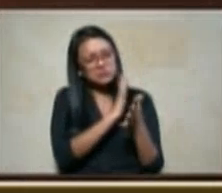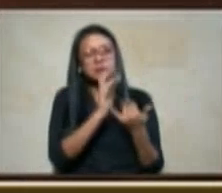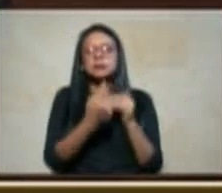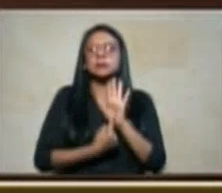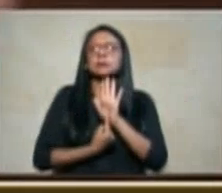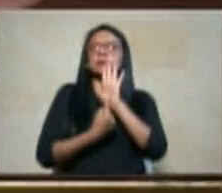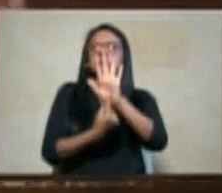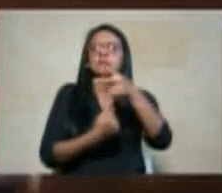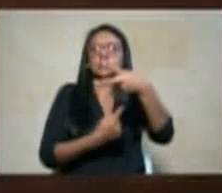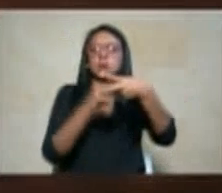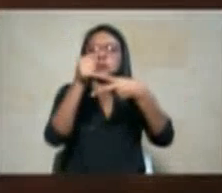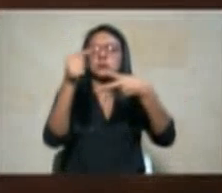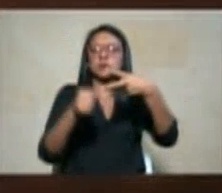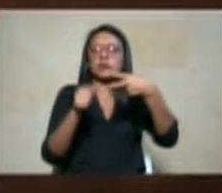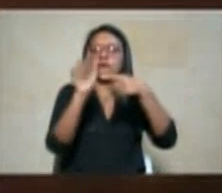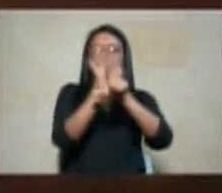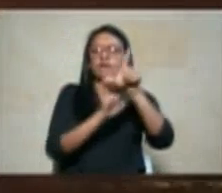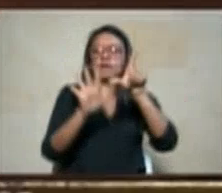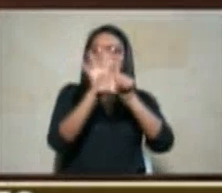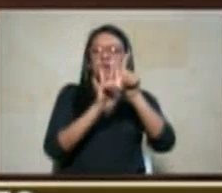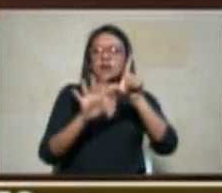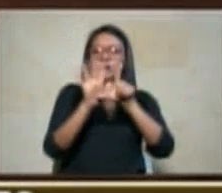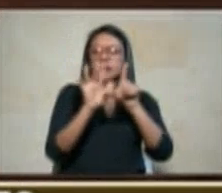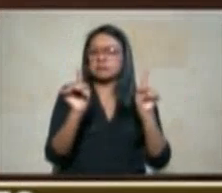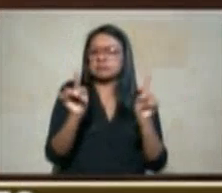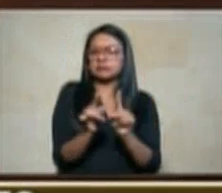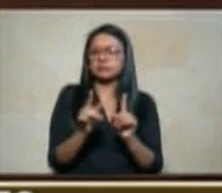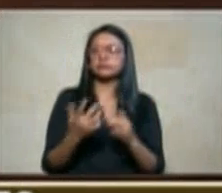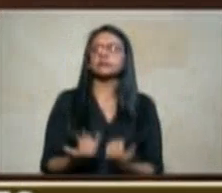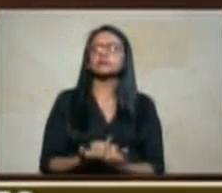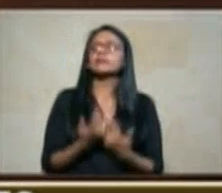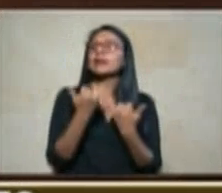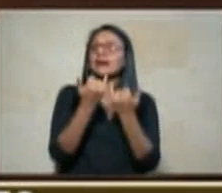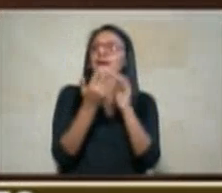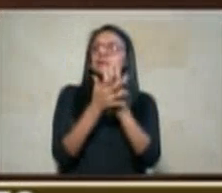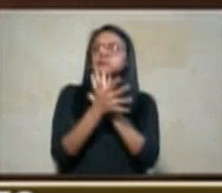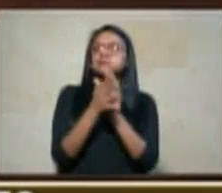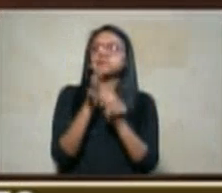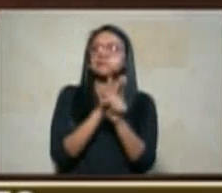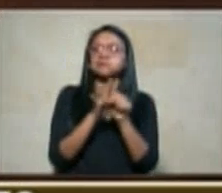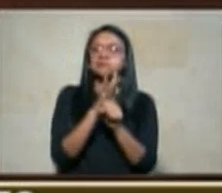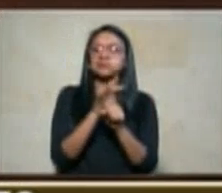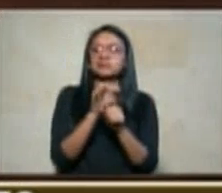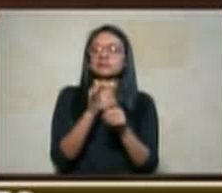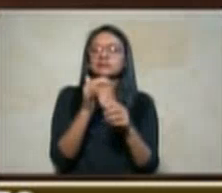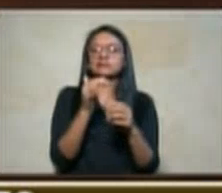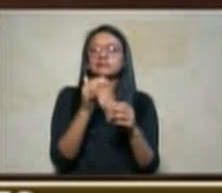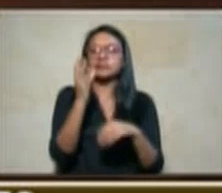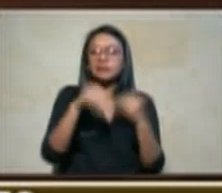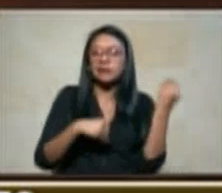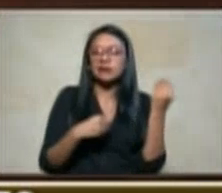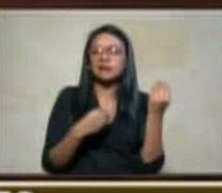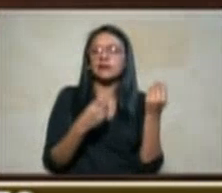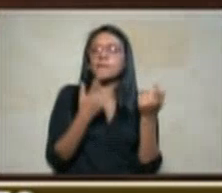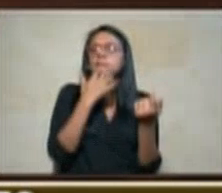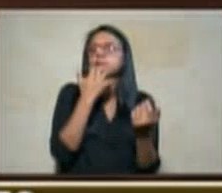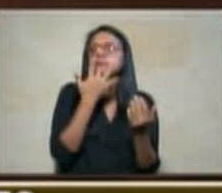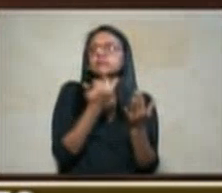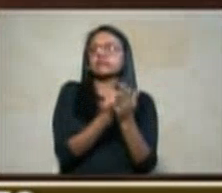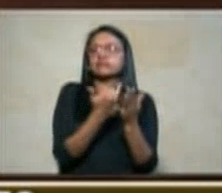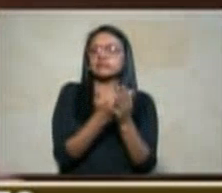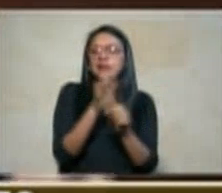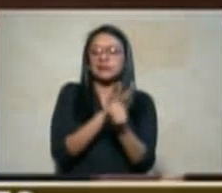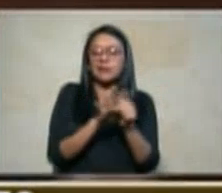presentado casos. El caso de la Concordia, por ejemplo, es un caso donde el 60-70% de